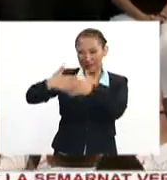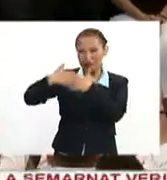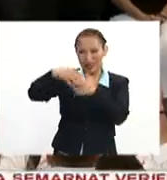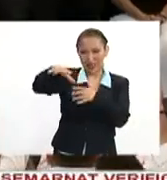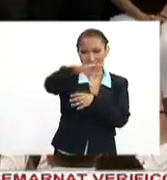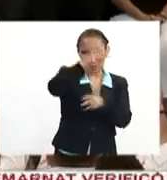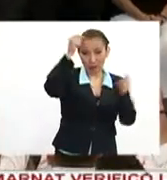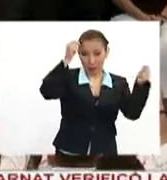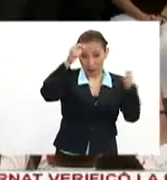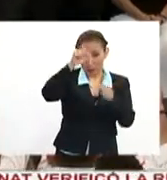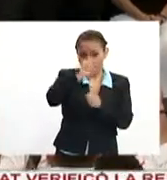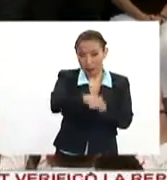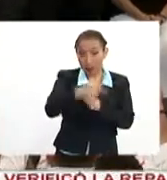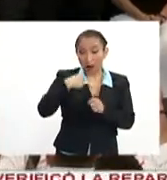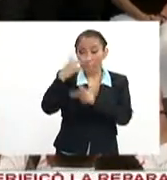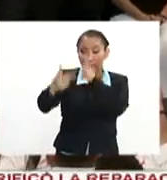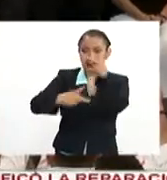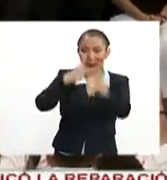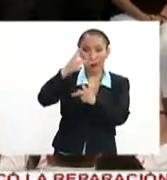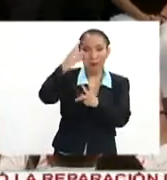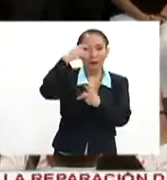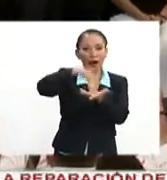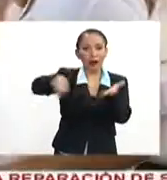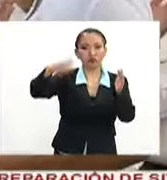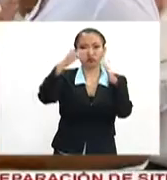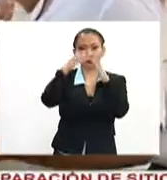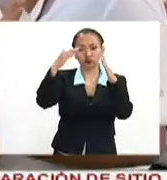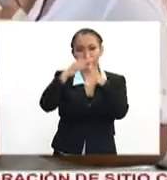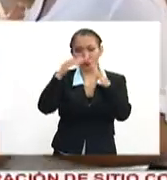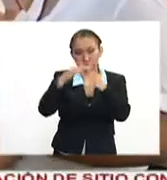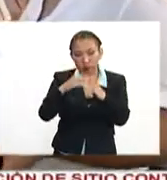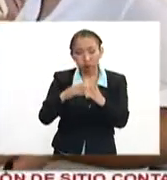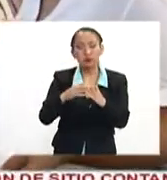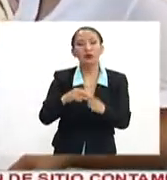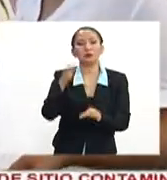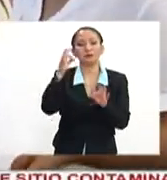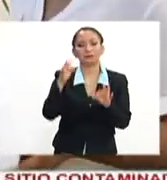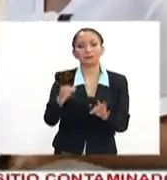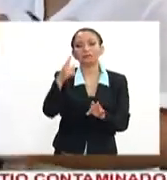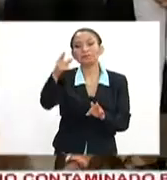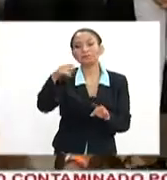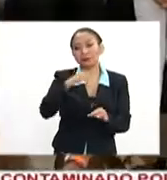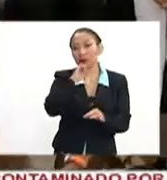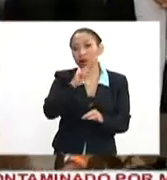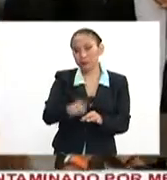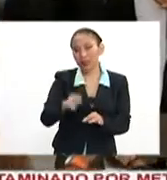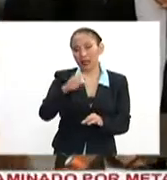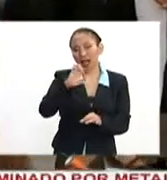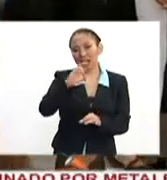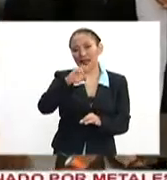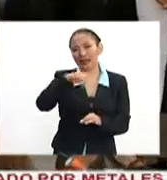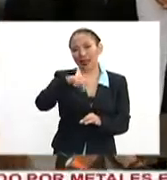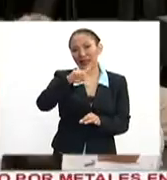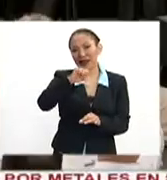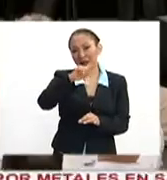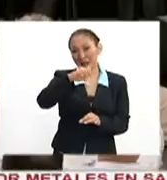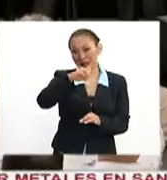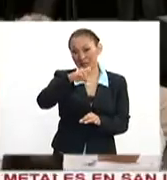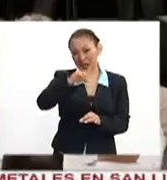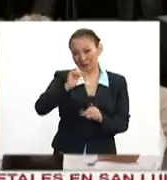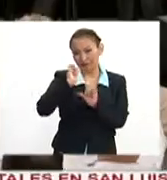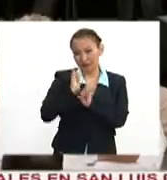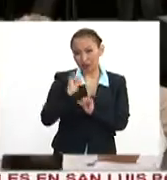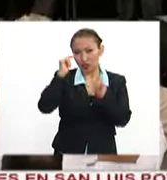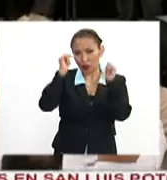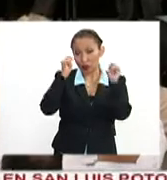giro tengan acceso a créditos del Infonavit para adquirir una vivienda digna. En su oportunidad, Enrique de la Madrid, secretario de Turismo,